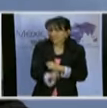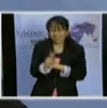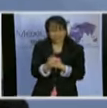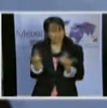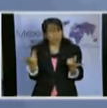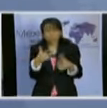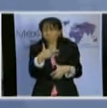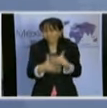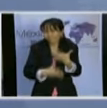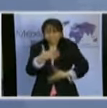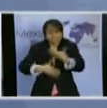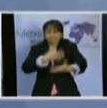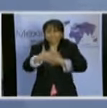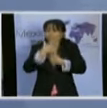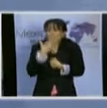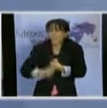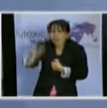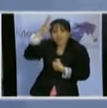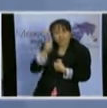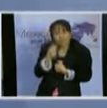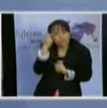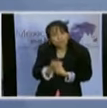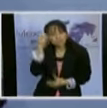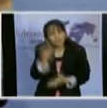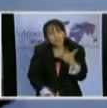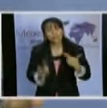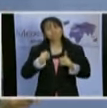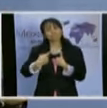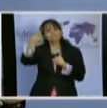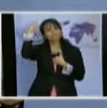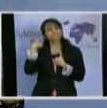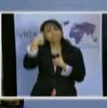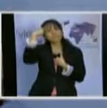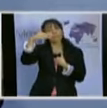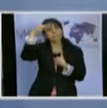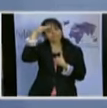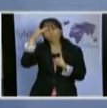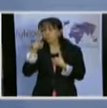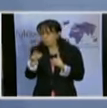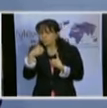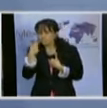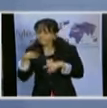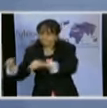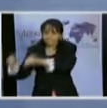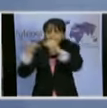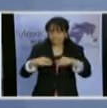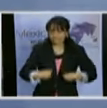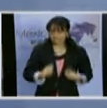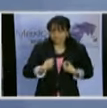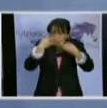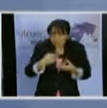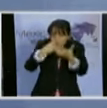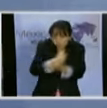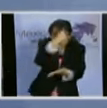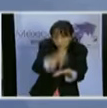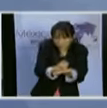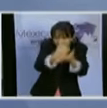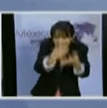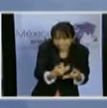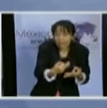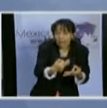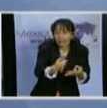eso, pero tenemos claro que no será posible el derecho a vivir dignamente en las ciudades si no es posible el derecho a vivir dignamente en el